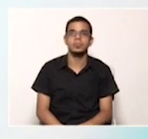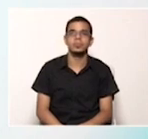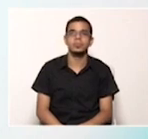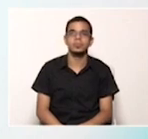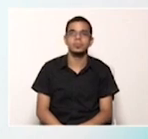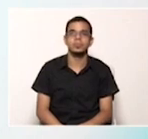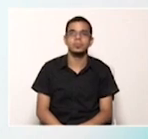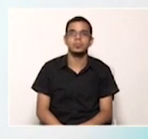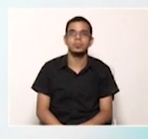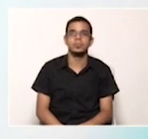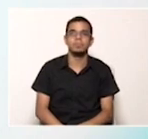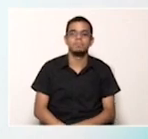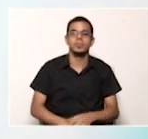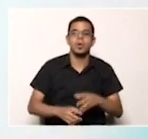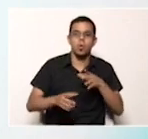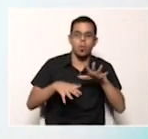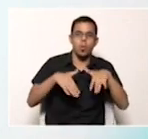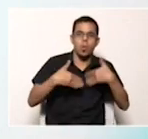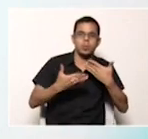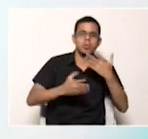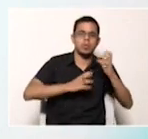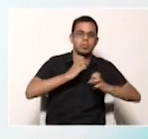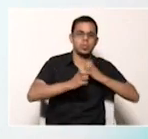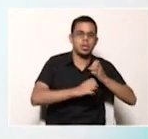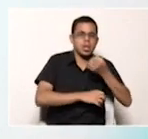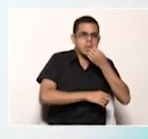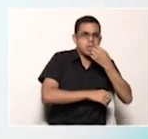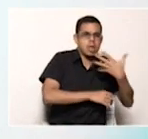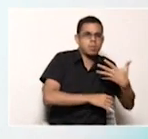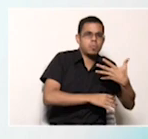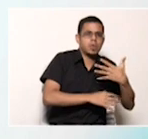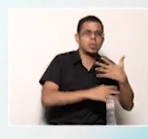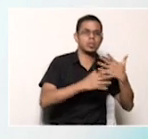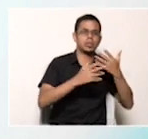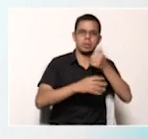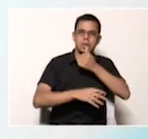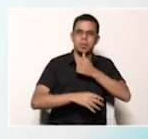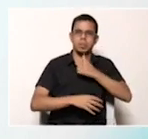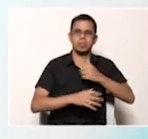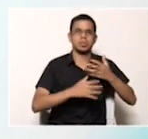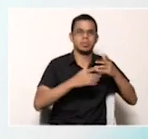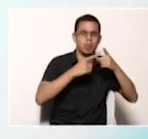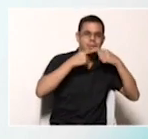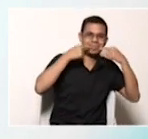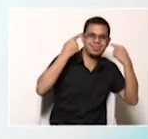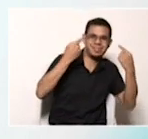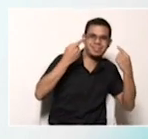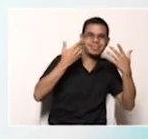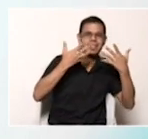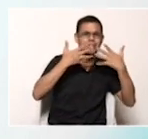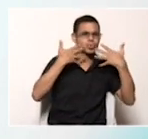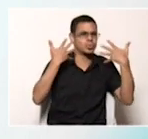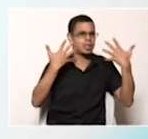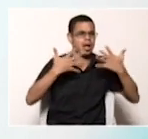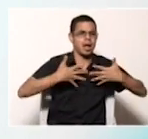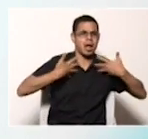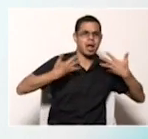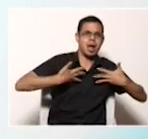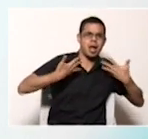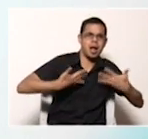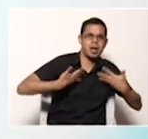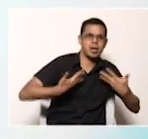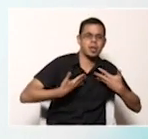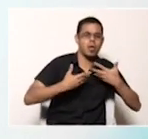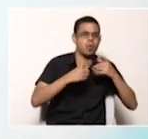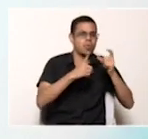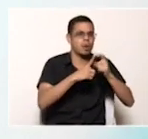desarrollados en circunstancias favorables, en circunstancias amenas, cálidas, con una sonrisa, como un mediador, con una palabra